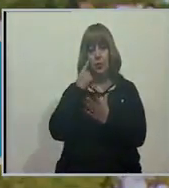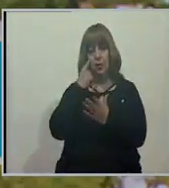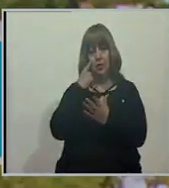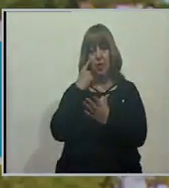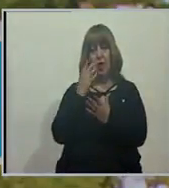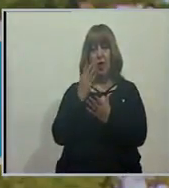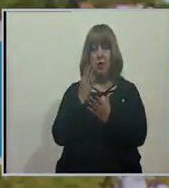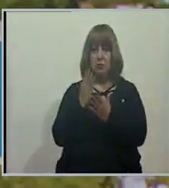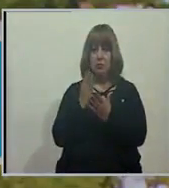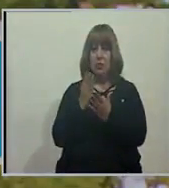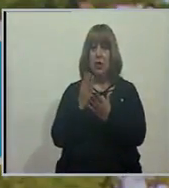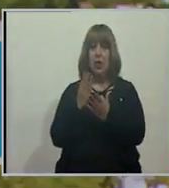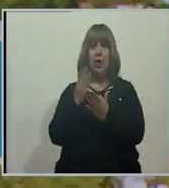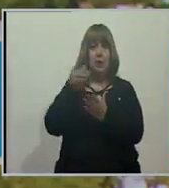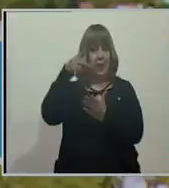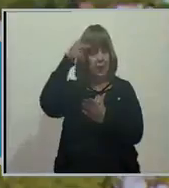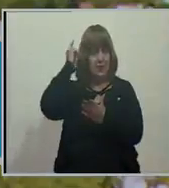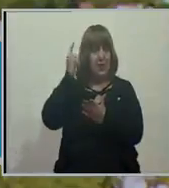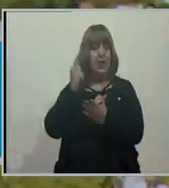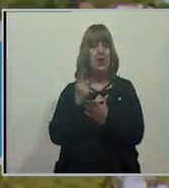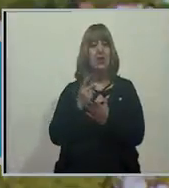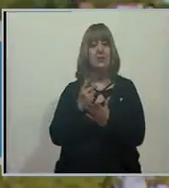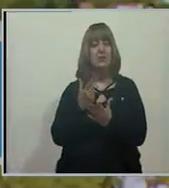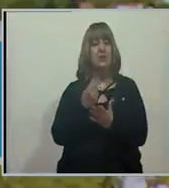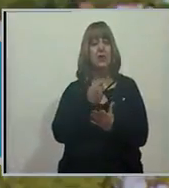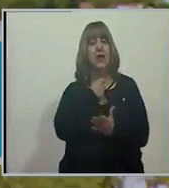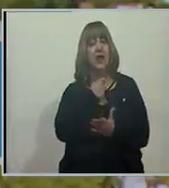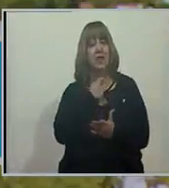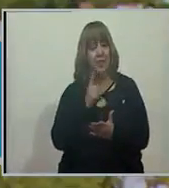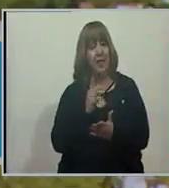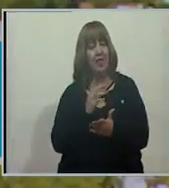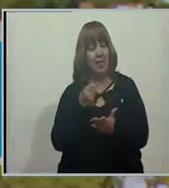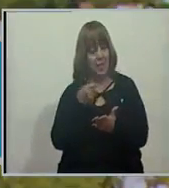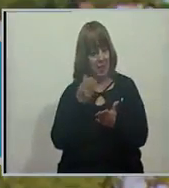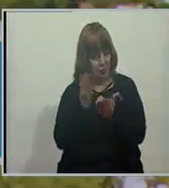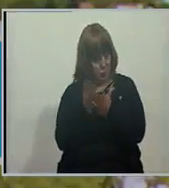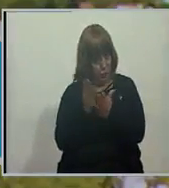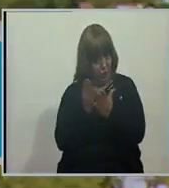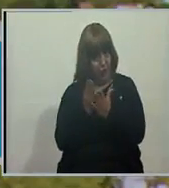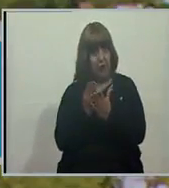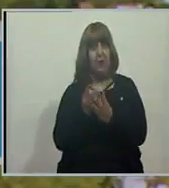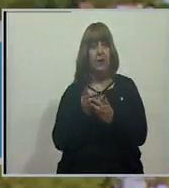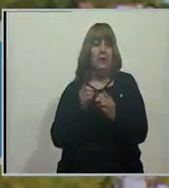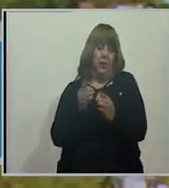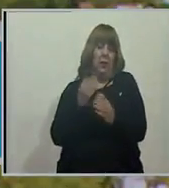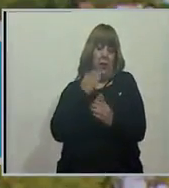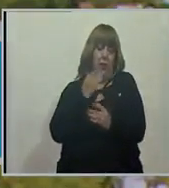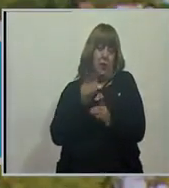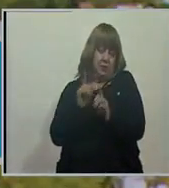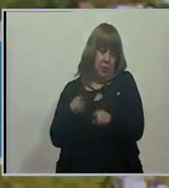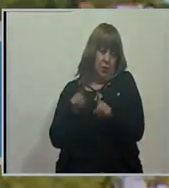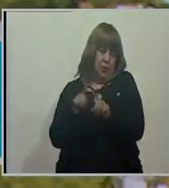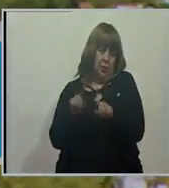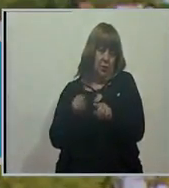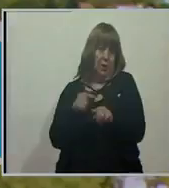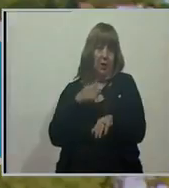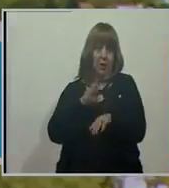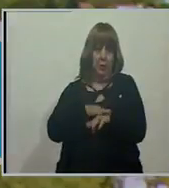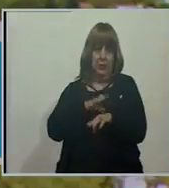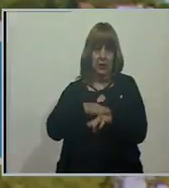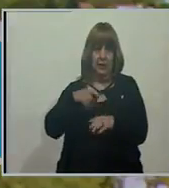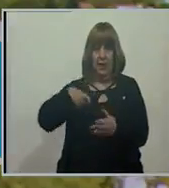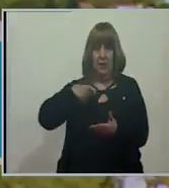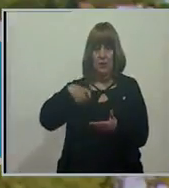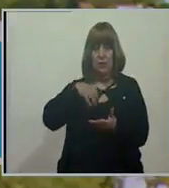no es garantizada. Tal cual. Y depende mucho del lugar donde naciste, por lo mismo hay que agradecerlo y tomarlo como una responsabilidad social